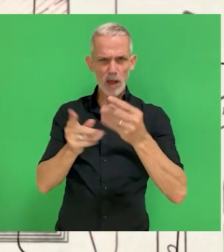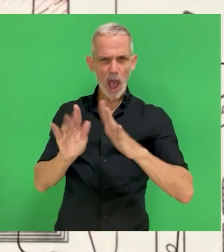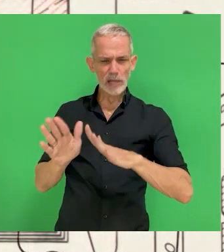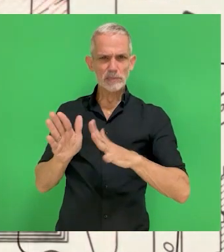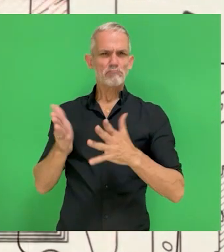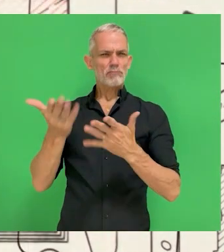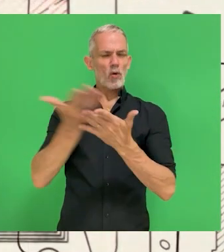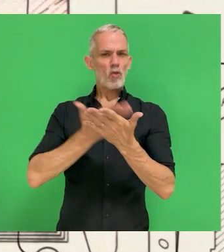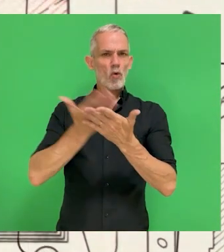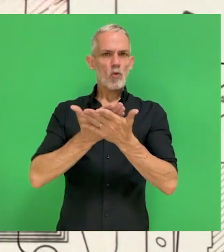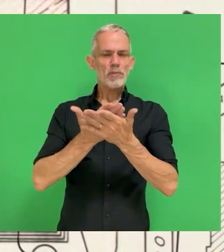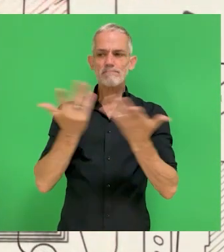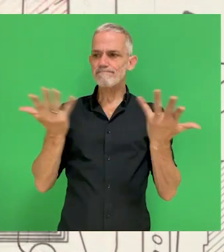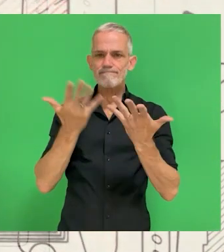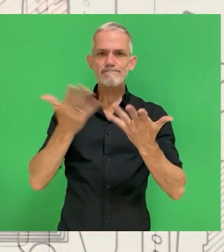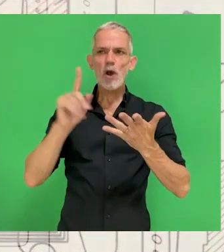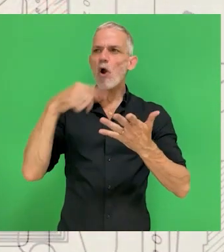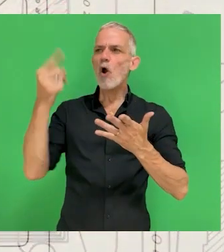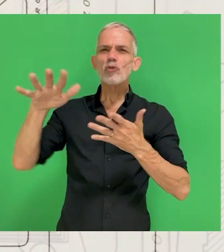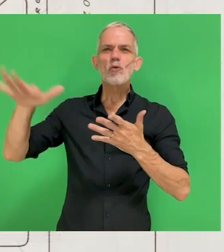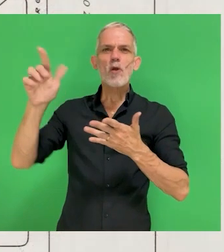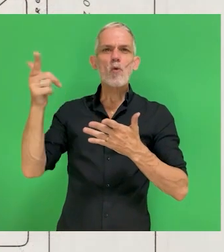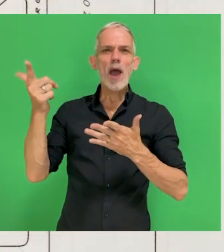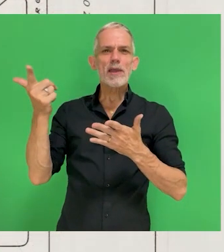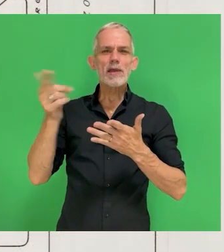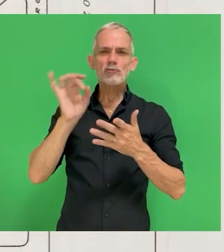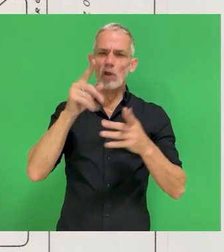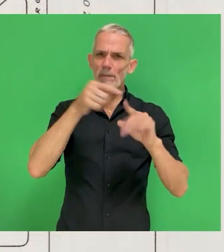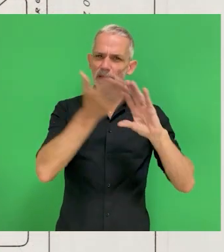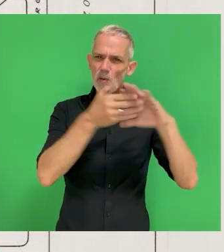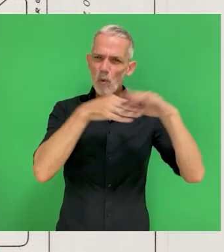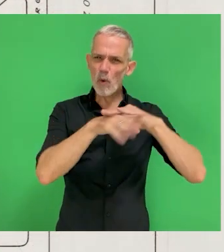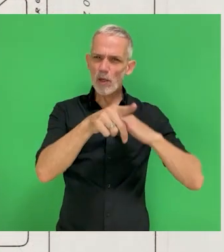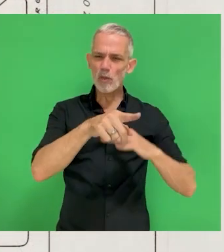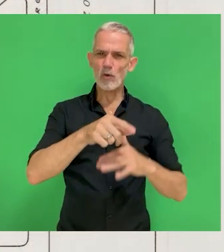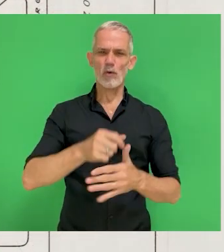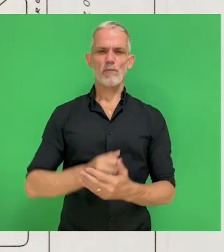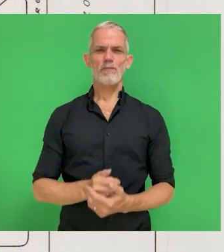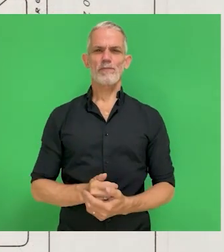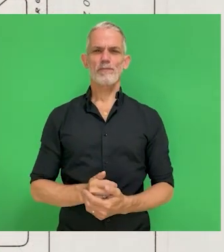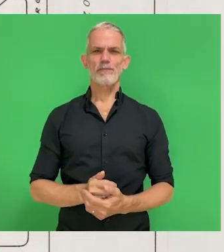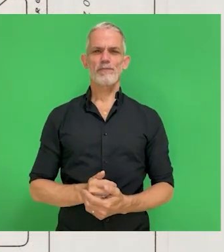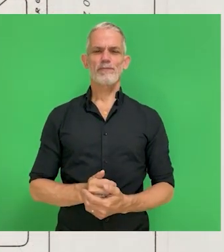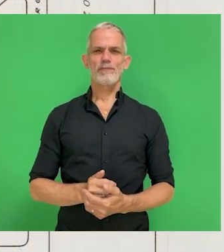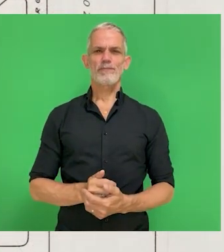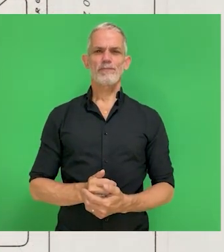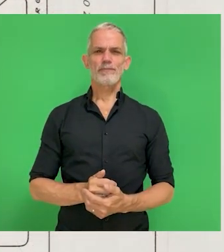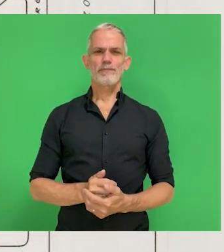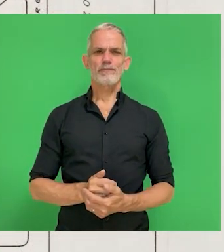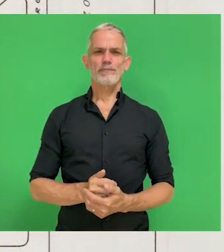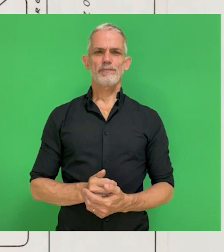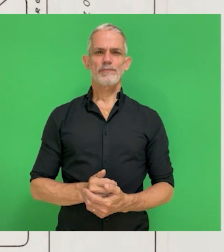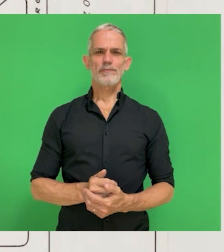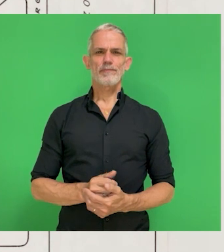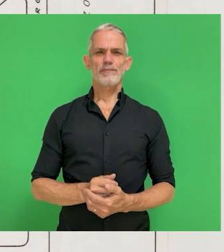de documentos que no se encuentran en otro fondo. Croquis en tinta de las zonas afectadas por el bombardeo del 16 de